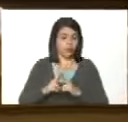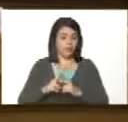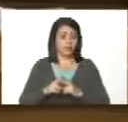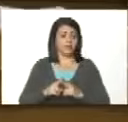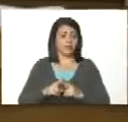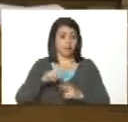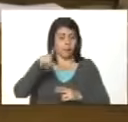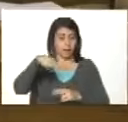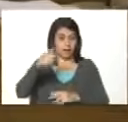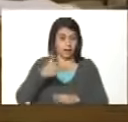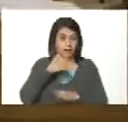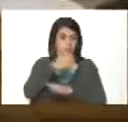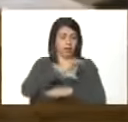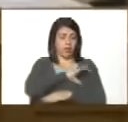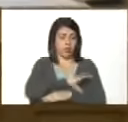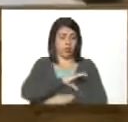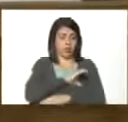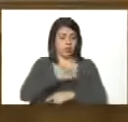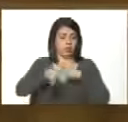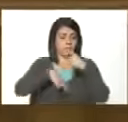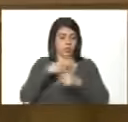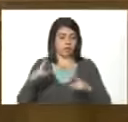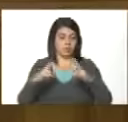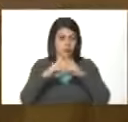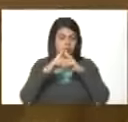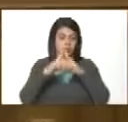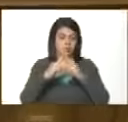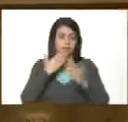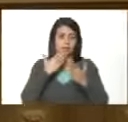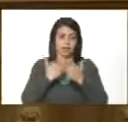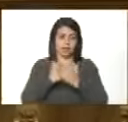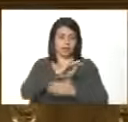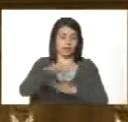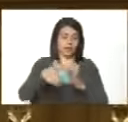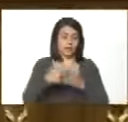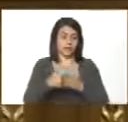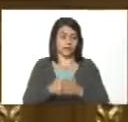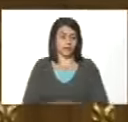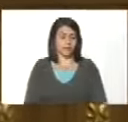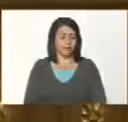Vayan mañana todos a sus comisiones y nos vemos en la próxima sesión. Muchas gracias por todo.